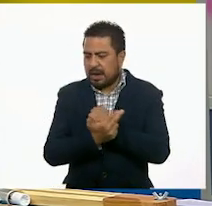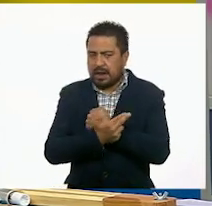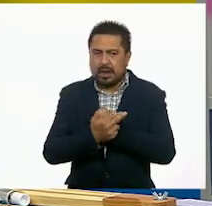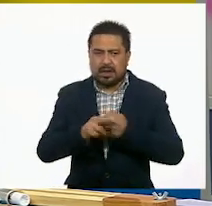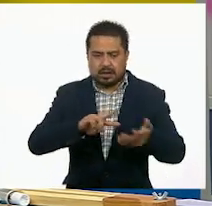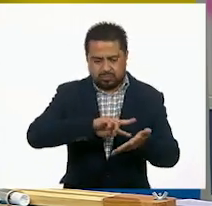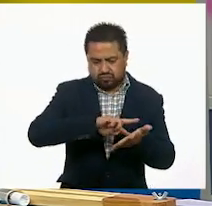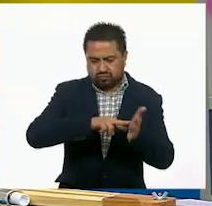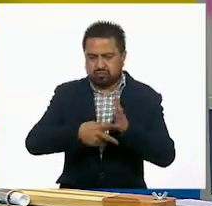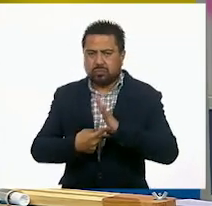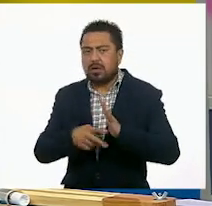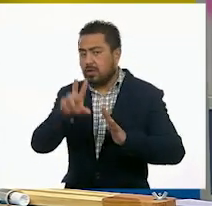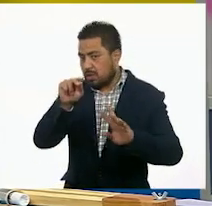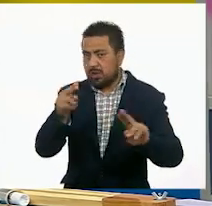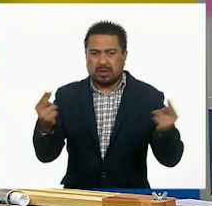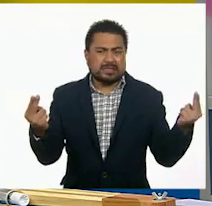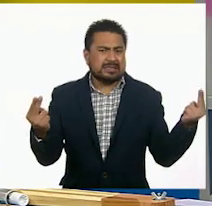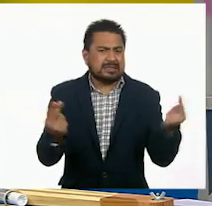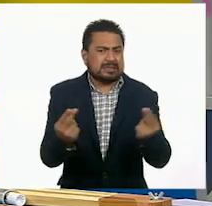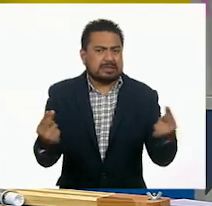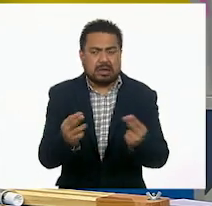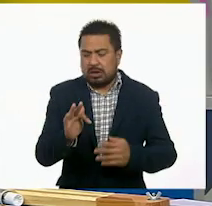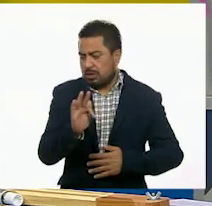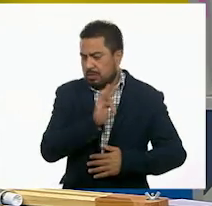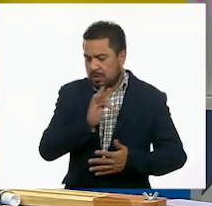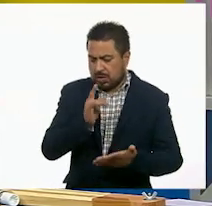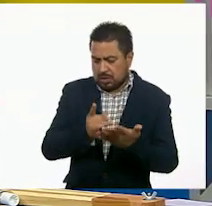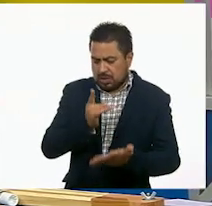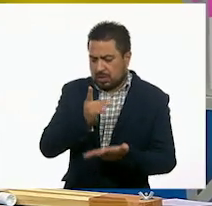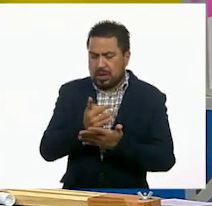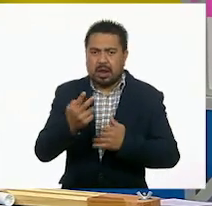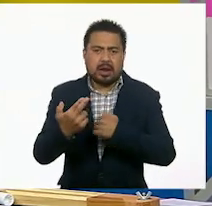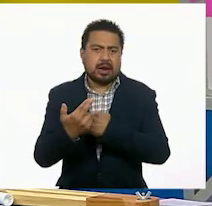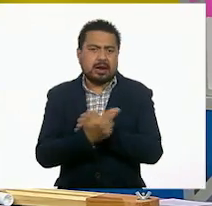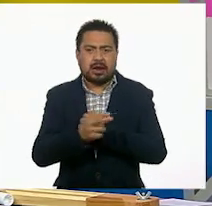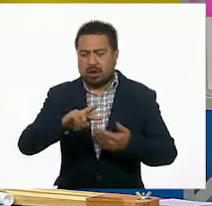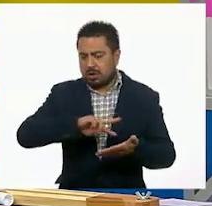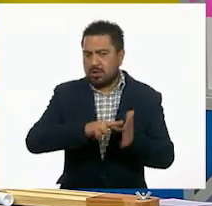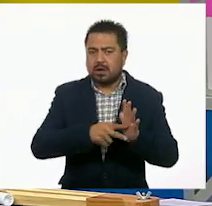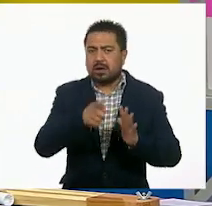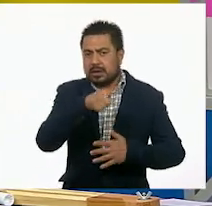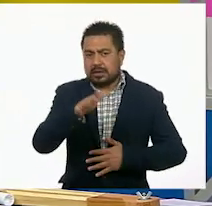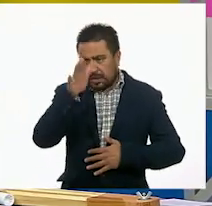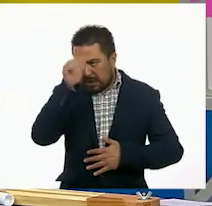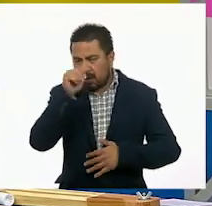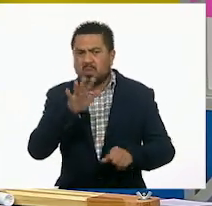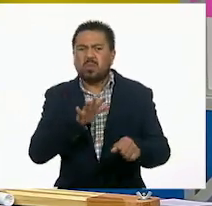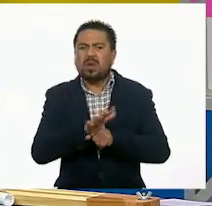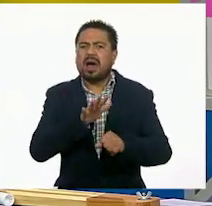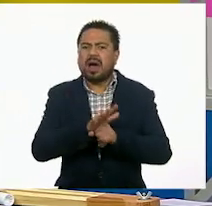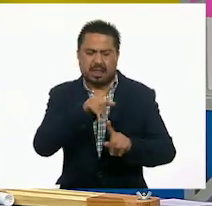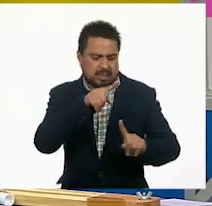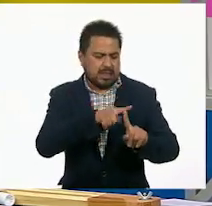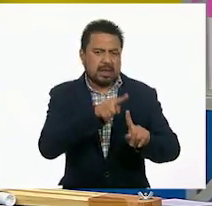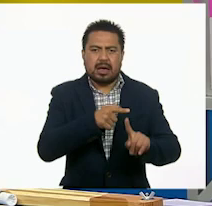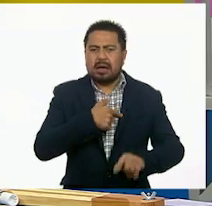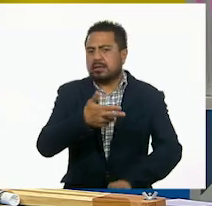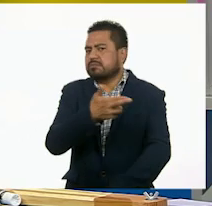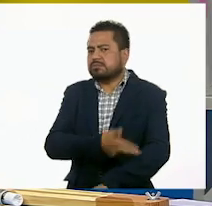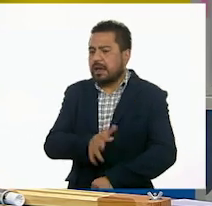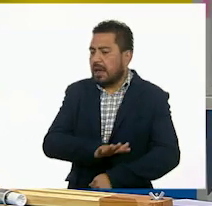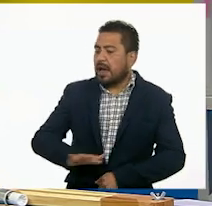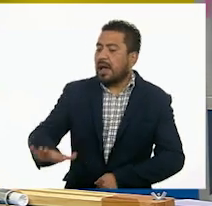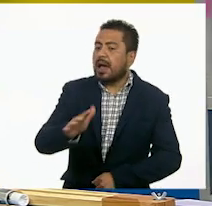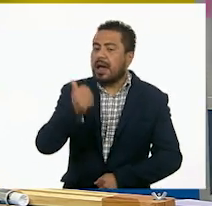compás, pero no necesariamente puede ser solamente regla y compás. ¿Recuerdas cuál fue la tarea que les pedían sus